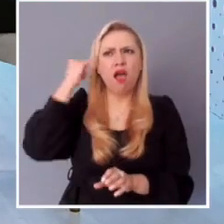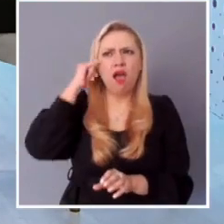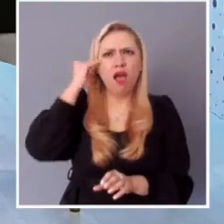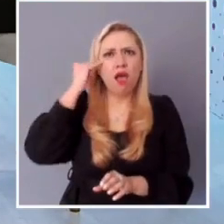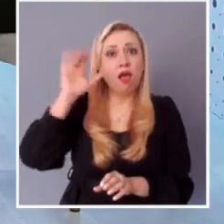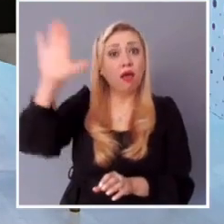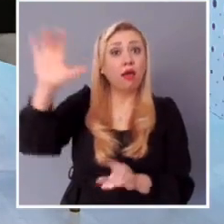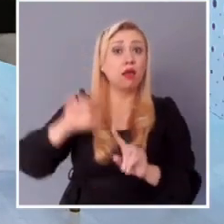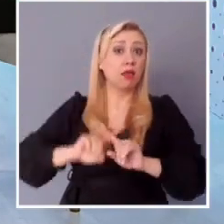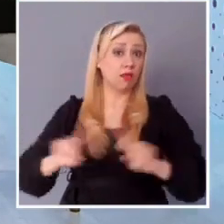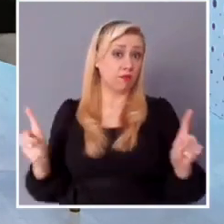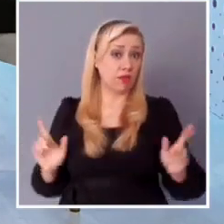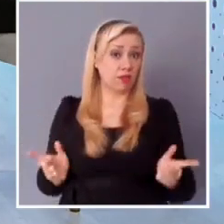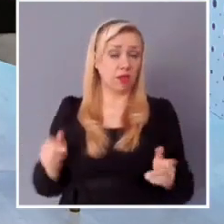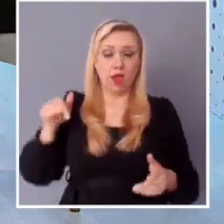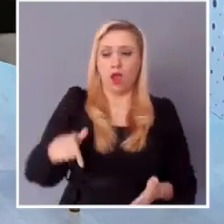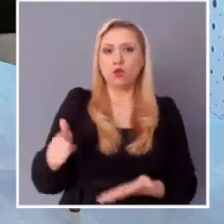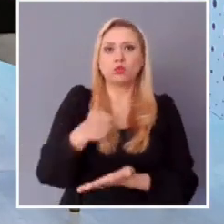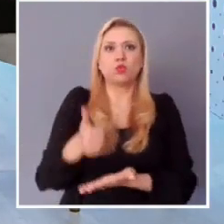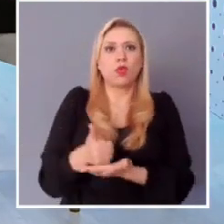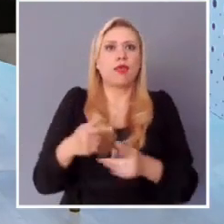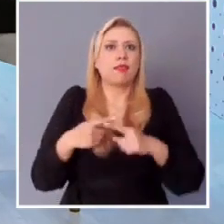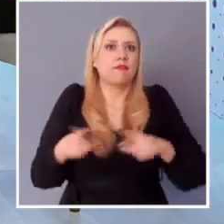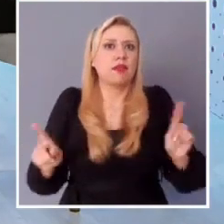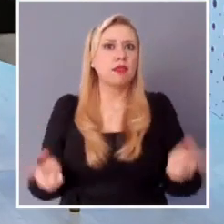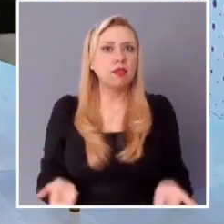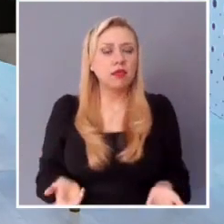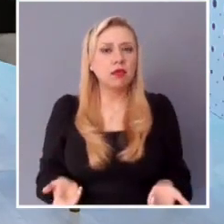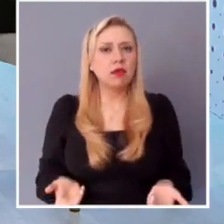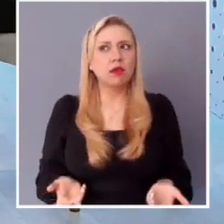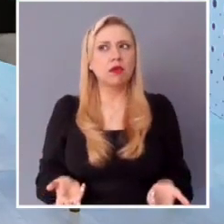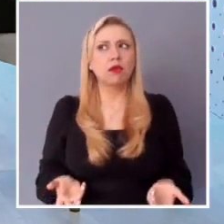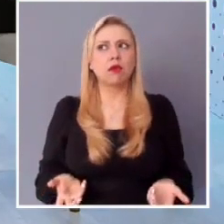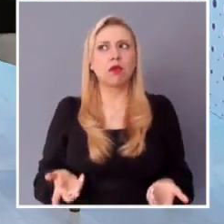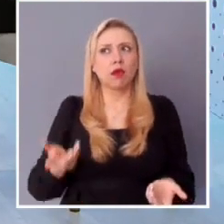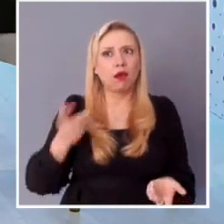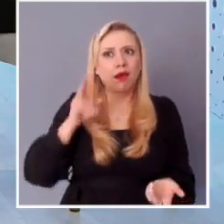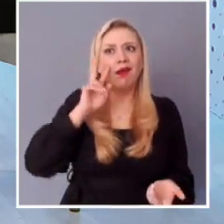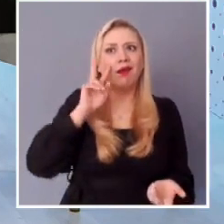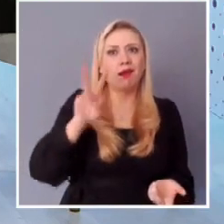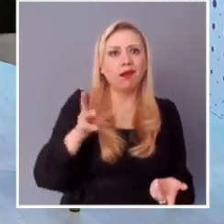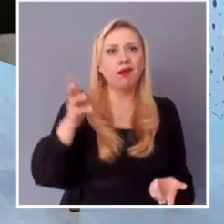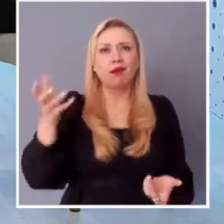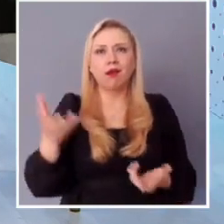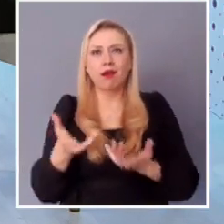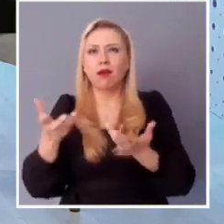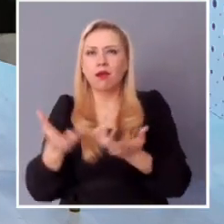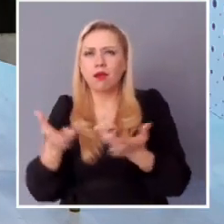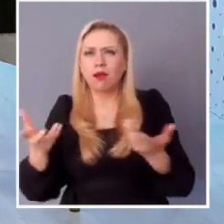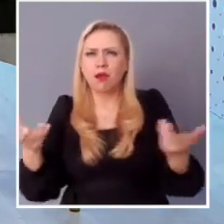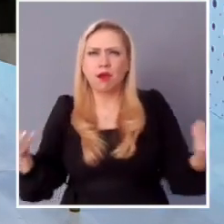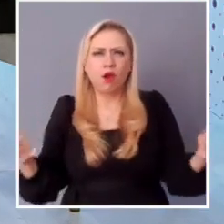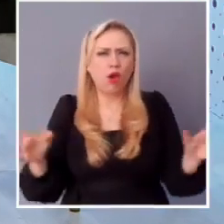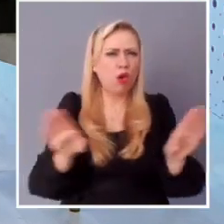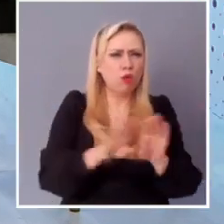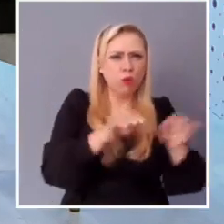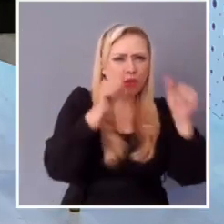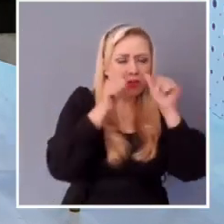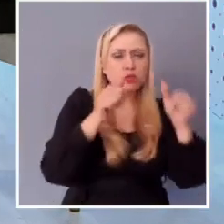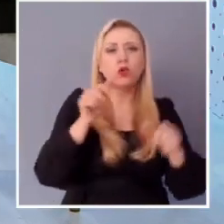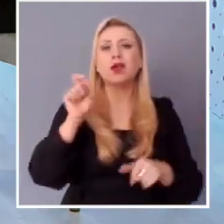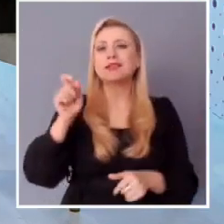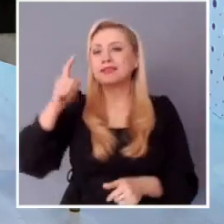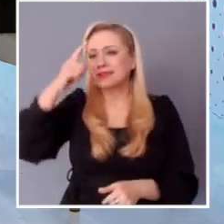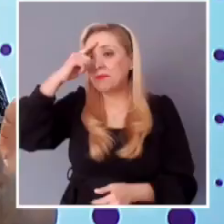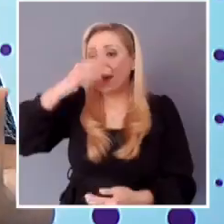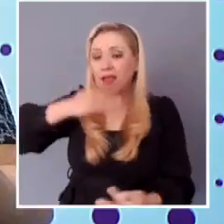experiencias de niñas, de niñas en ciudad, por ejemplo. Entonces, ¿cómo se abordan todas estas condiciones, ¿no? ¿Cómo se